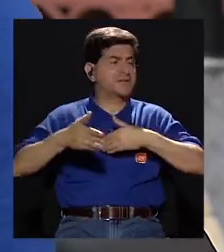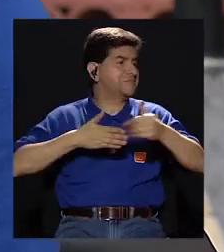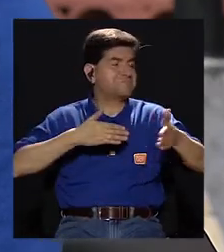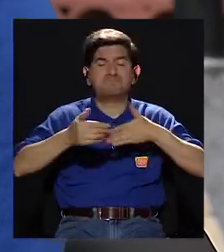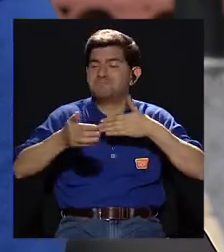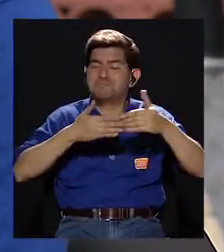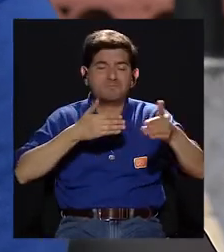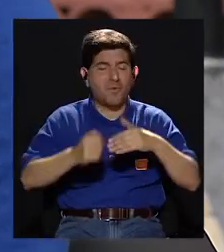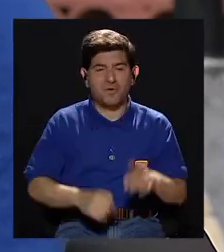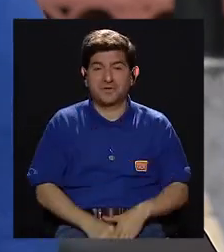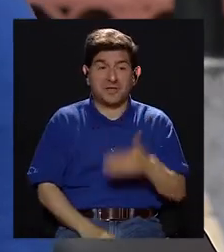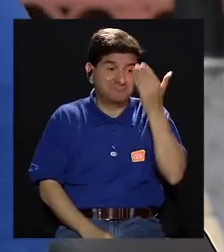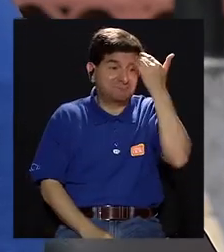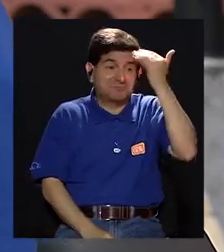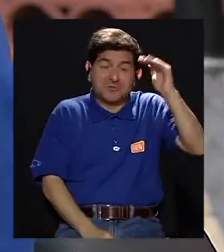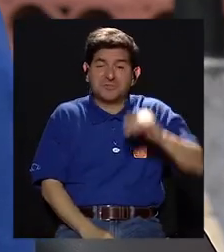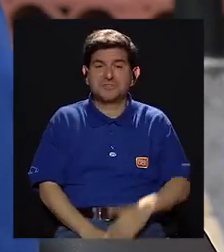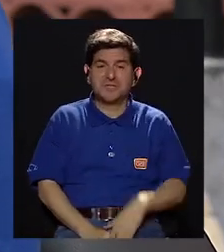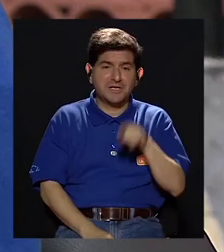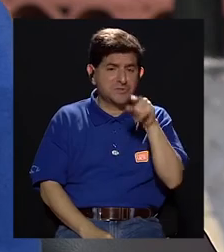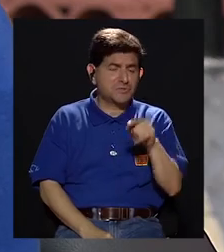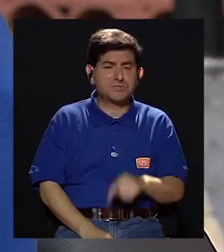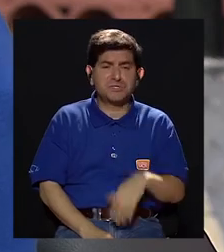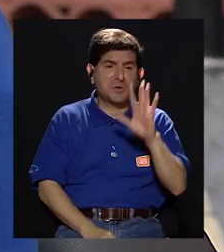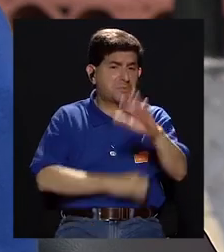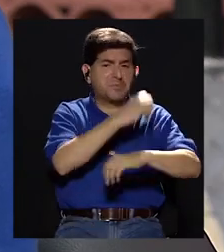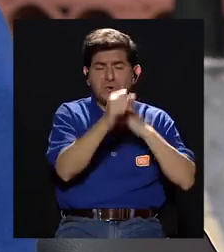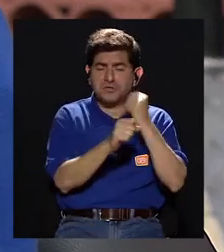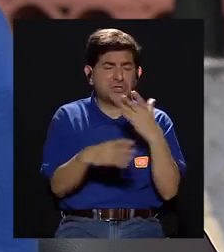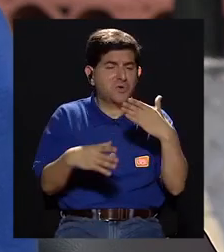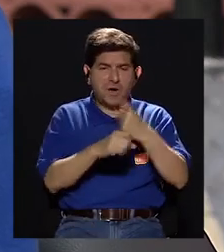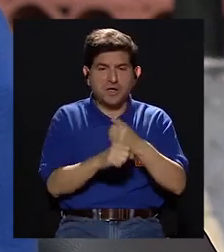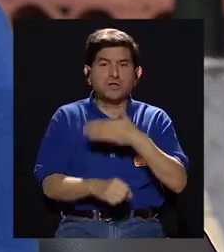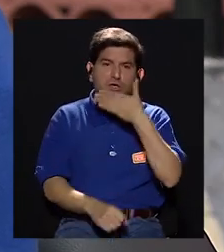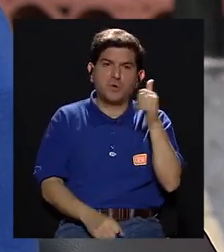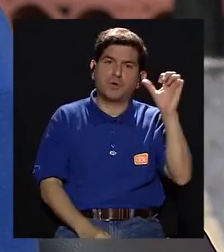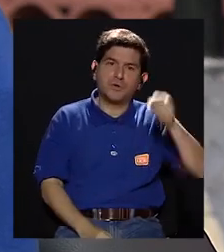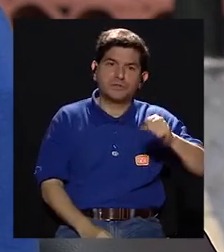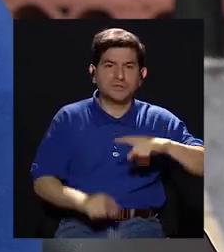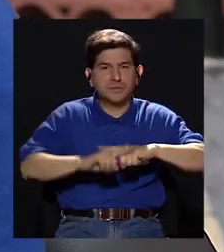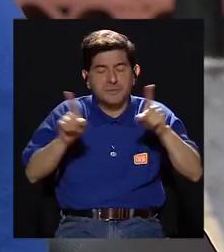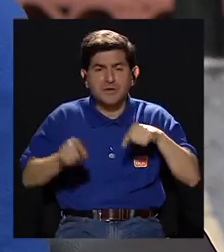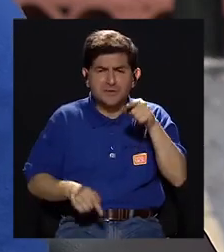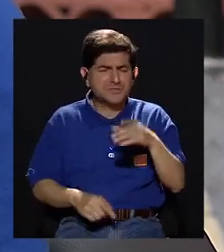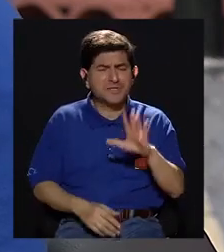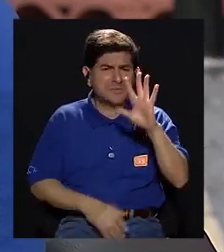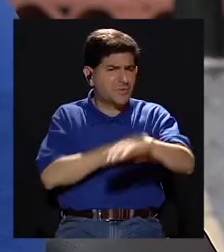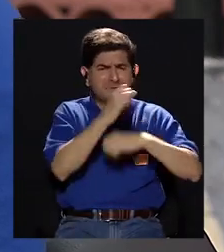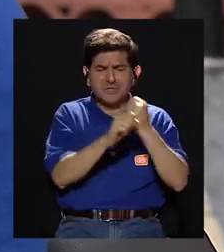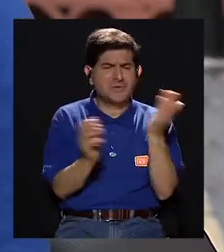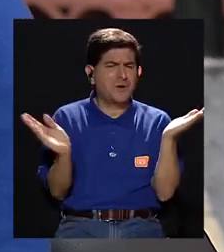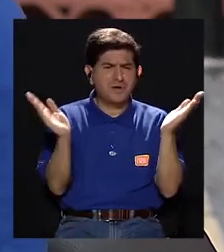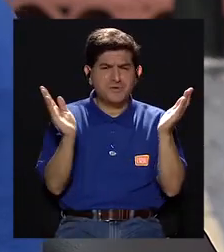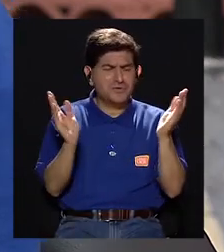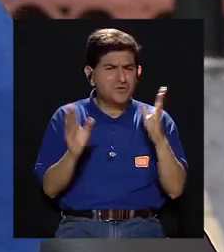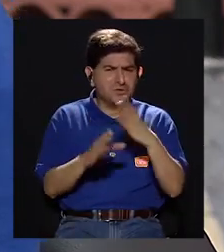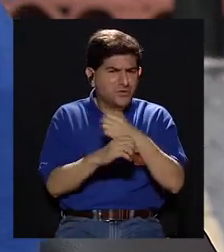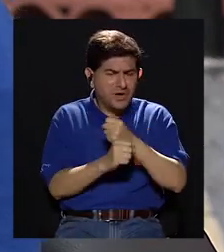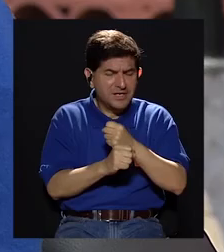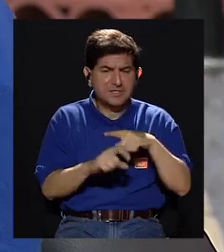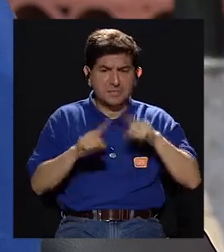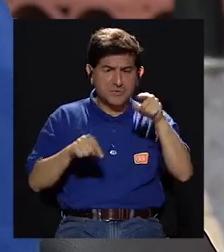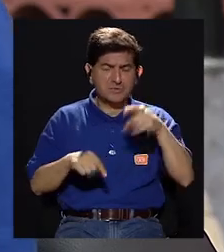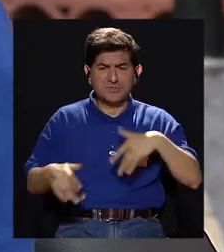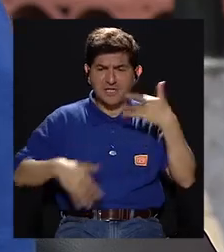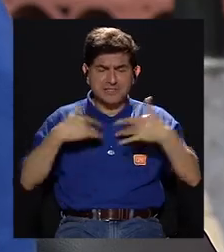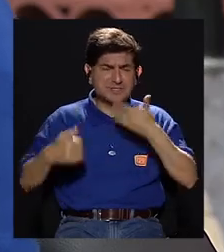O sea, no importa si, no sé, digamos, no te lo haces por 5 años, que lo ideal sería que te lo hicieras, pero digamos, si no te lo haces por 5 años, si un día de repente